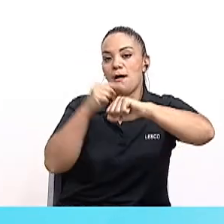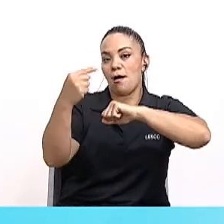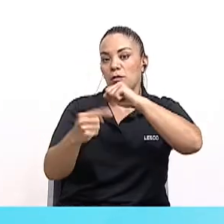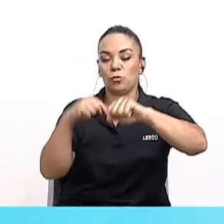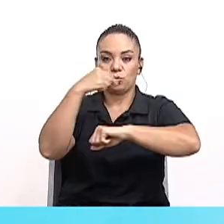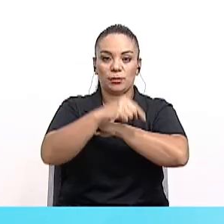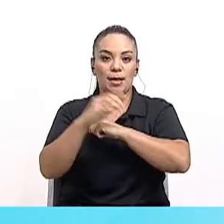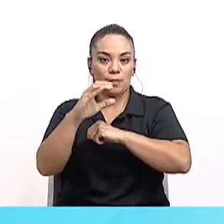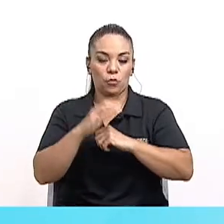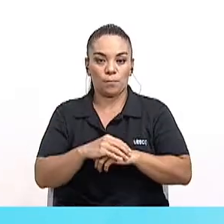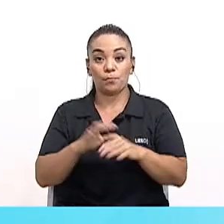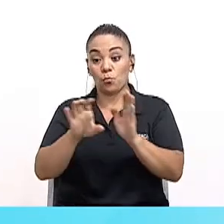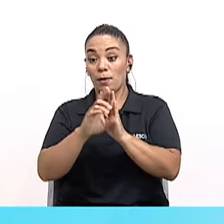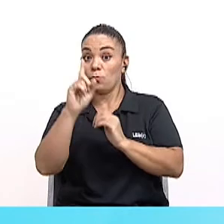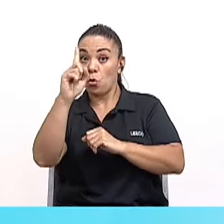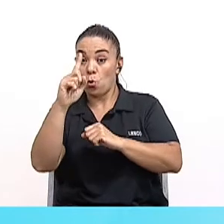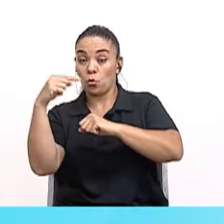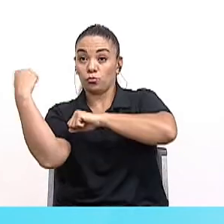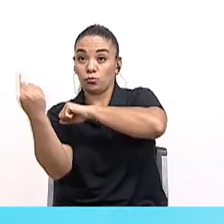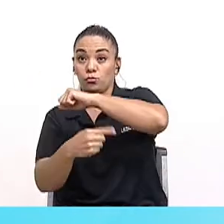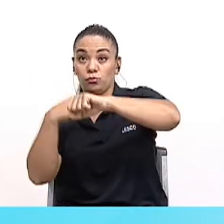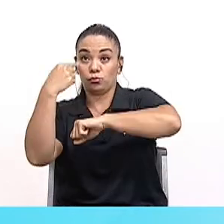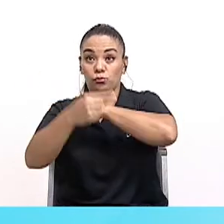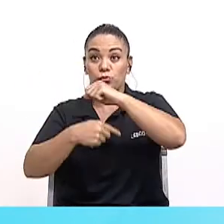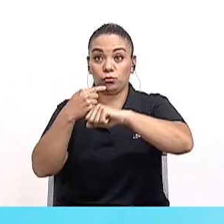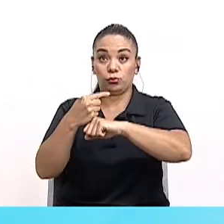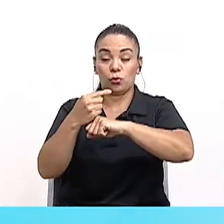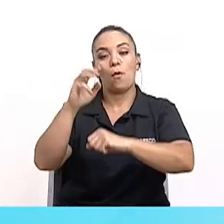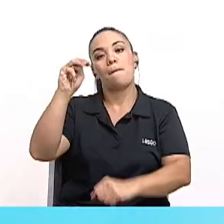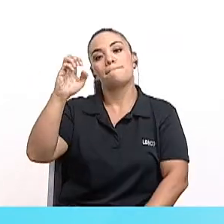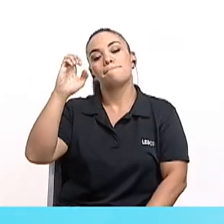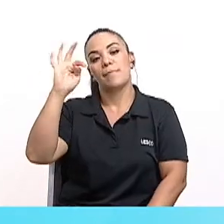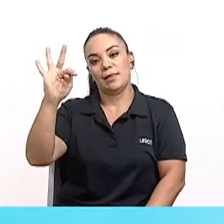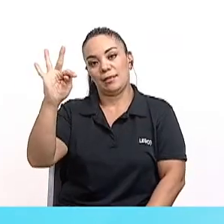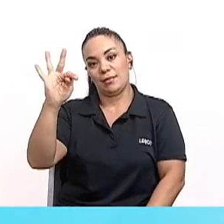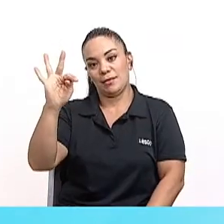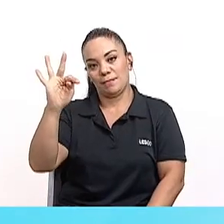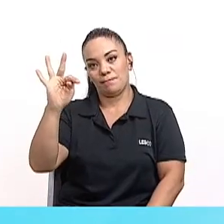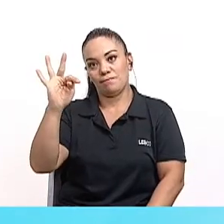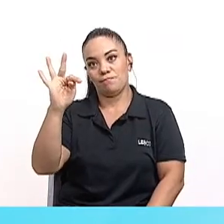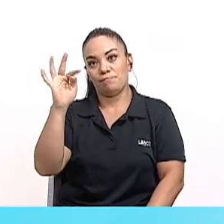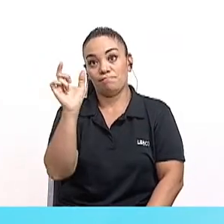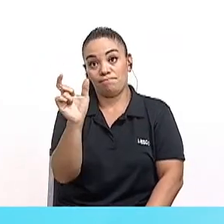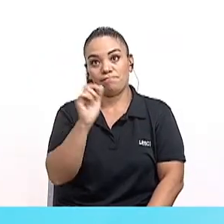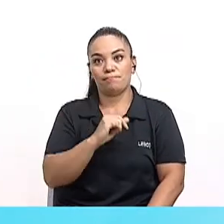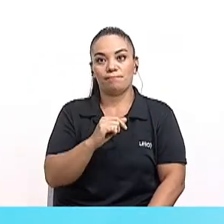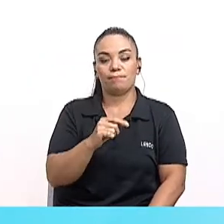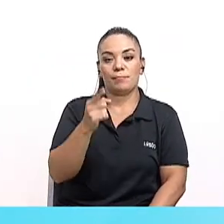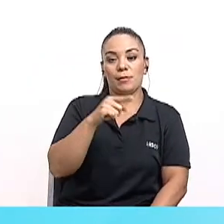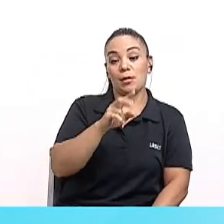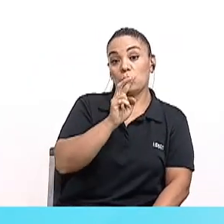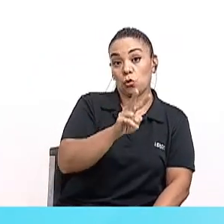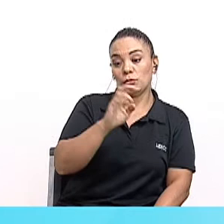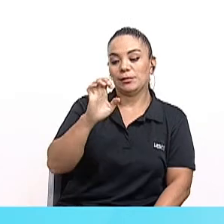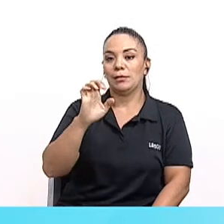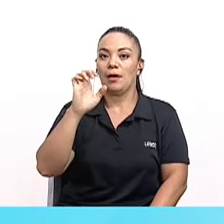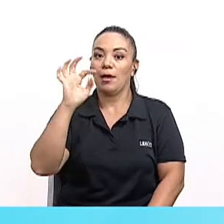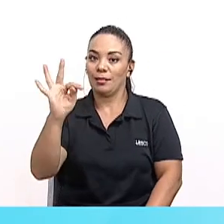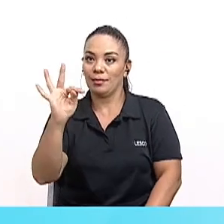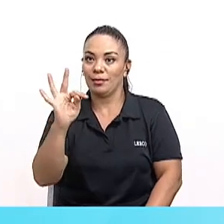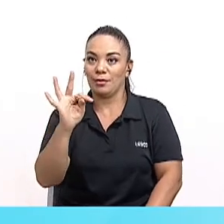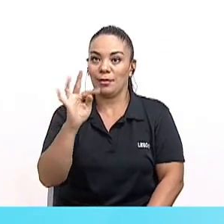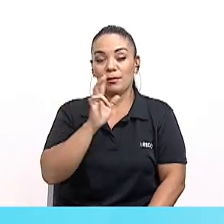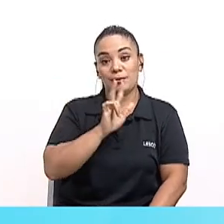tengo un carbono sería met, es una raíz, yo cambio la terminación. Si tengo 2 carbonos, raíz et,